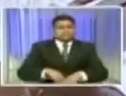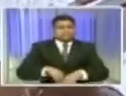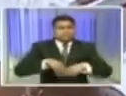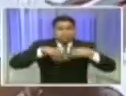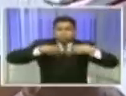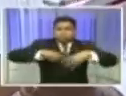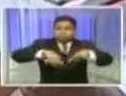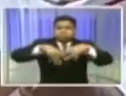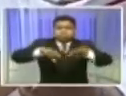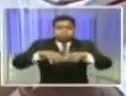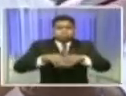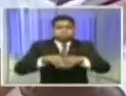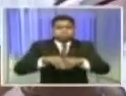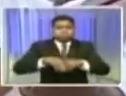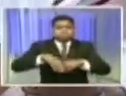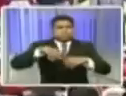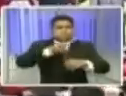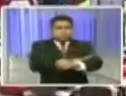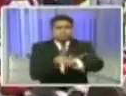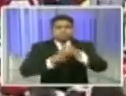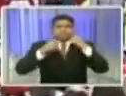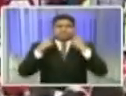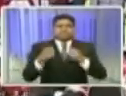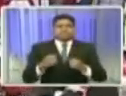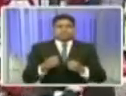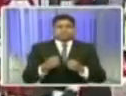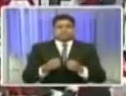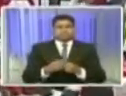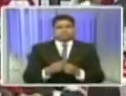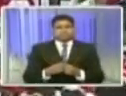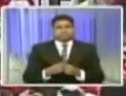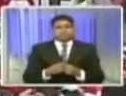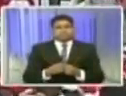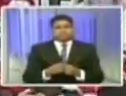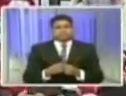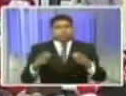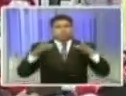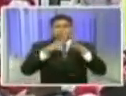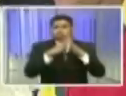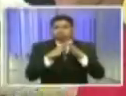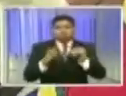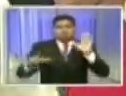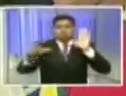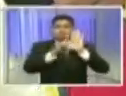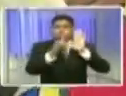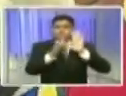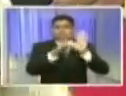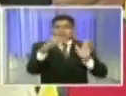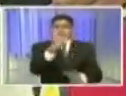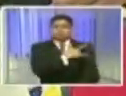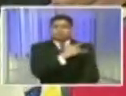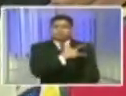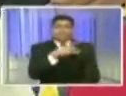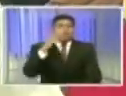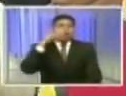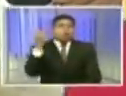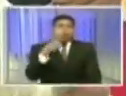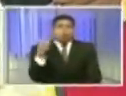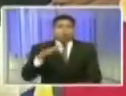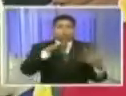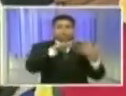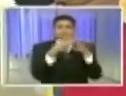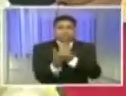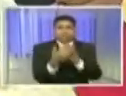movilizaciones de fuerza con todos los liceos, universidades y jóvenes del barrio